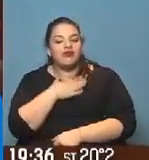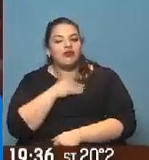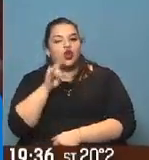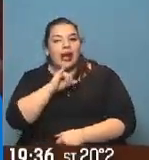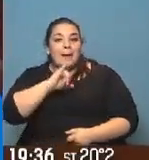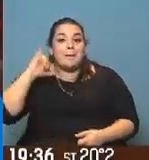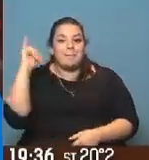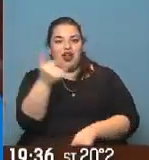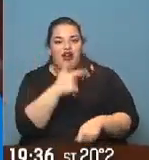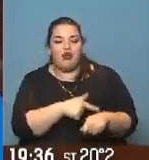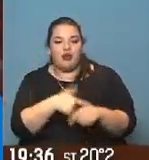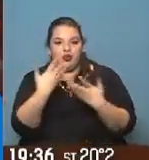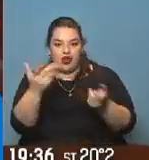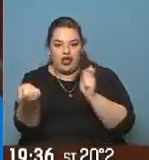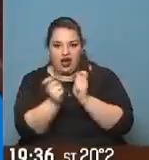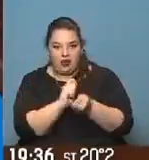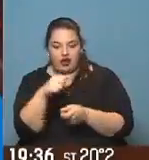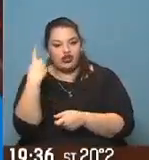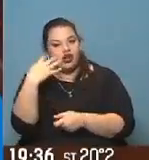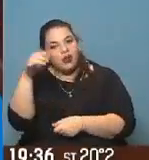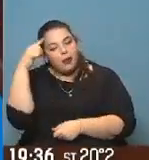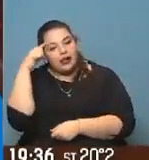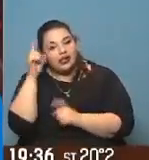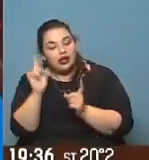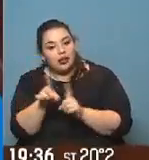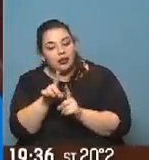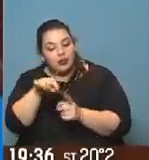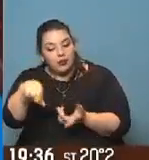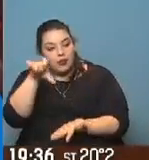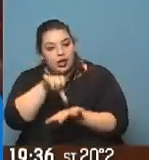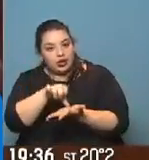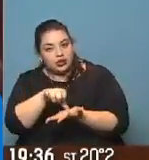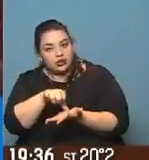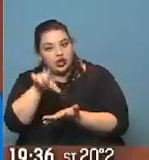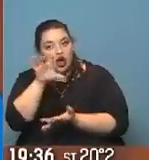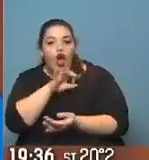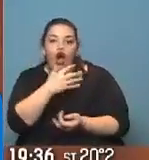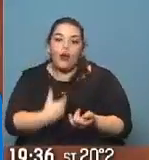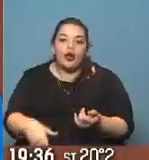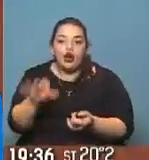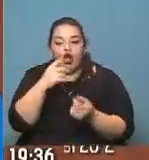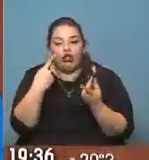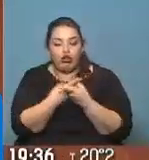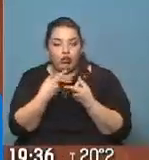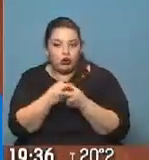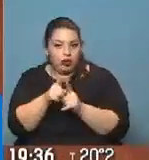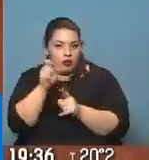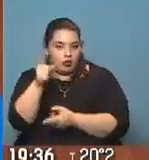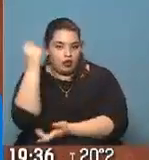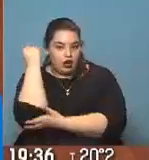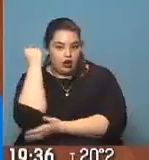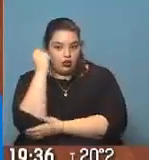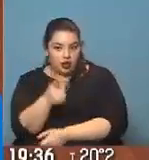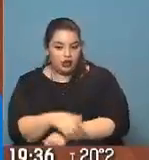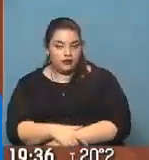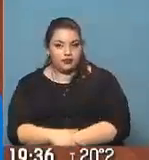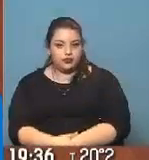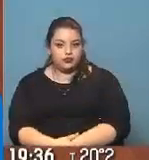de sistema. Tenemos que pensarlo como país, no quizás un gobierno o una discusión del Ministerio de Economía. Claro, son temas muy profundos.